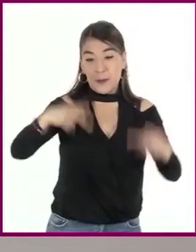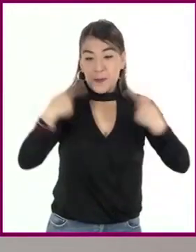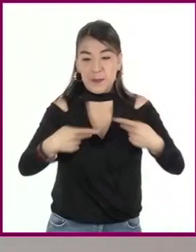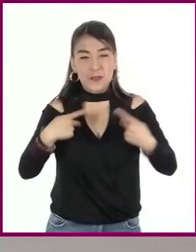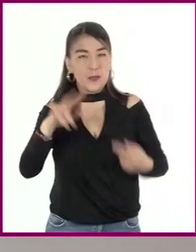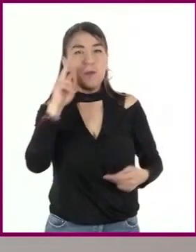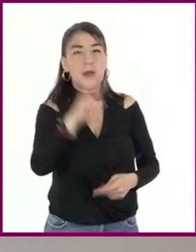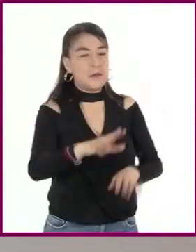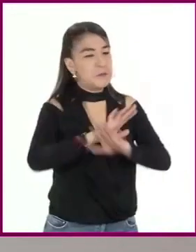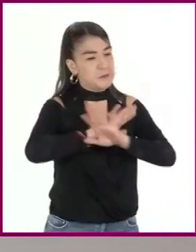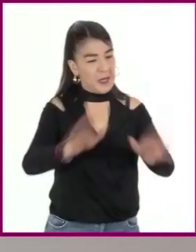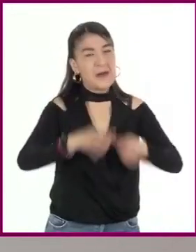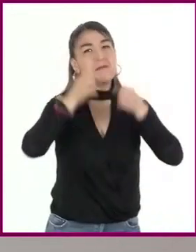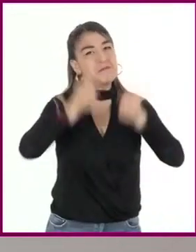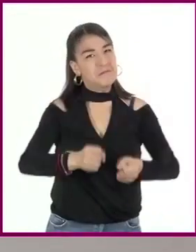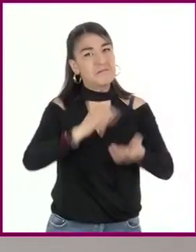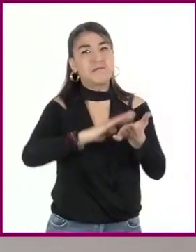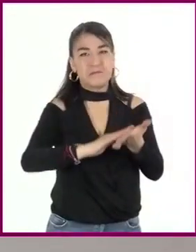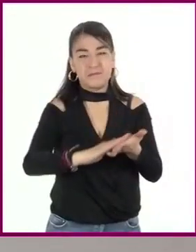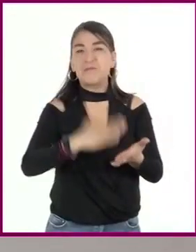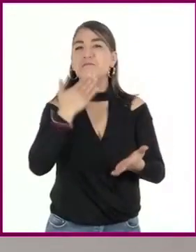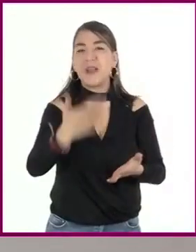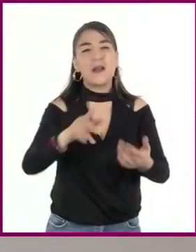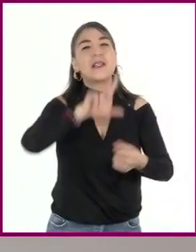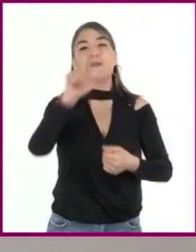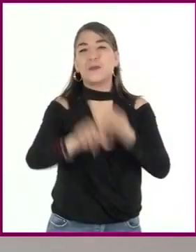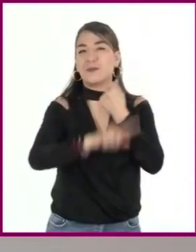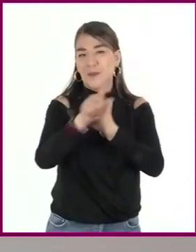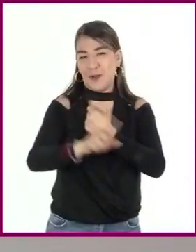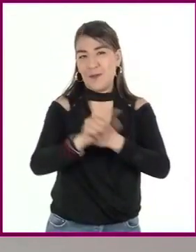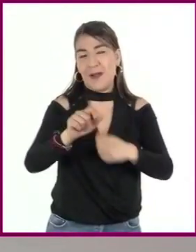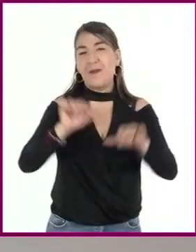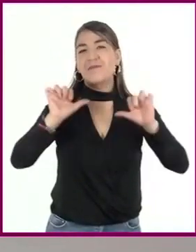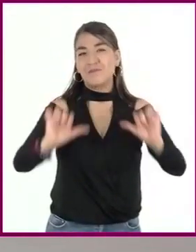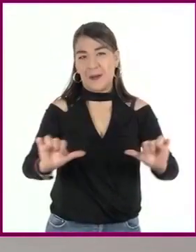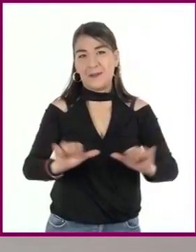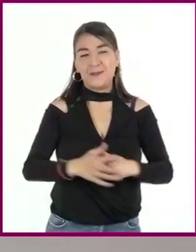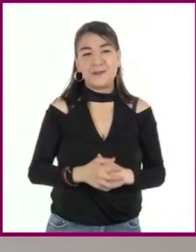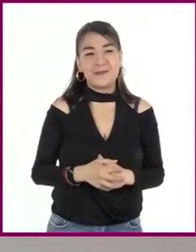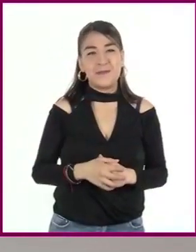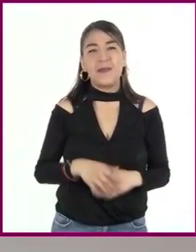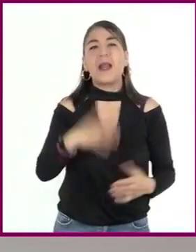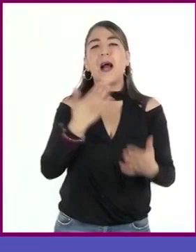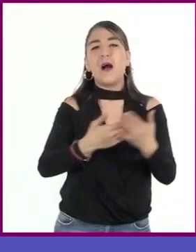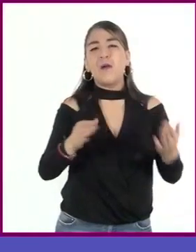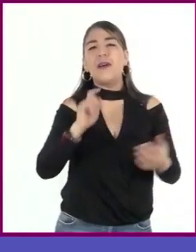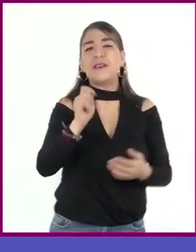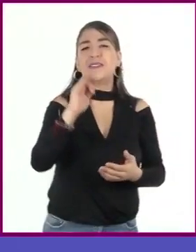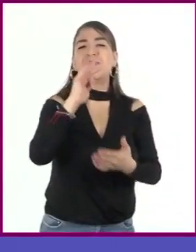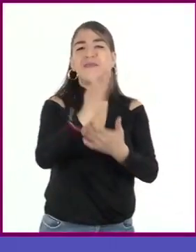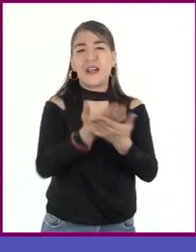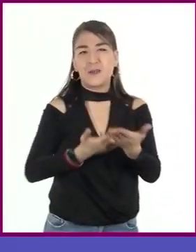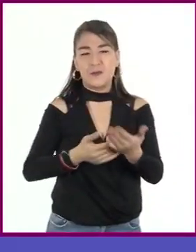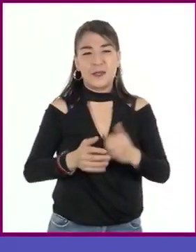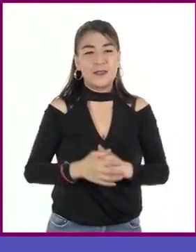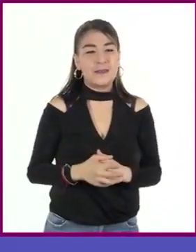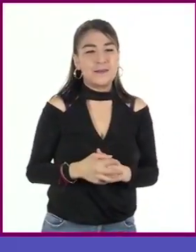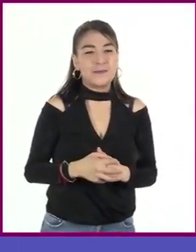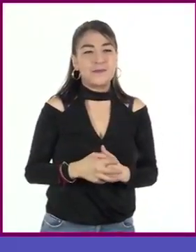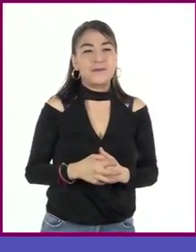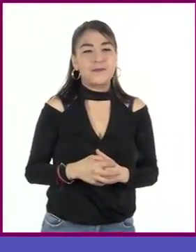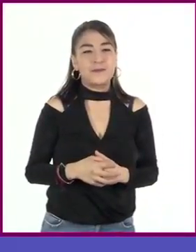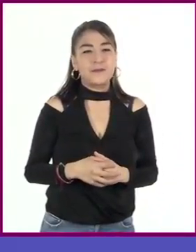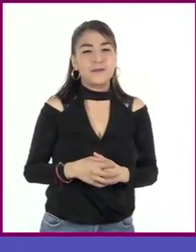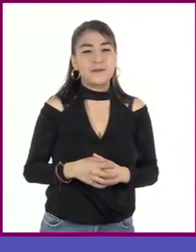sepan que ya quedó cubierto y no haya problemas. Veamos ahora qué es una factura. Es un documento de